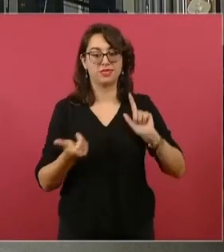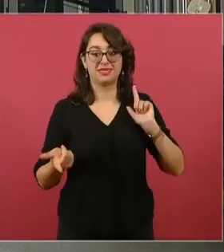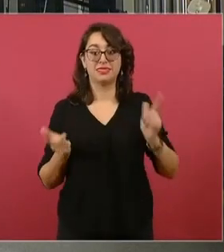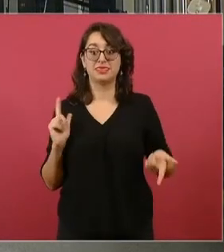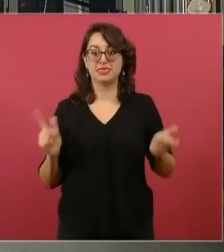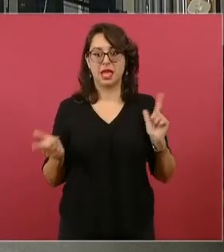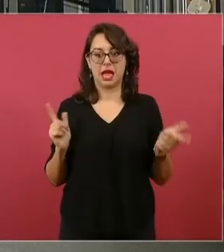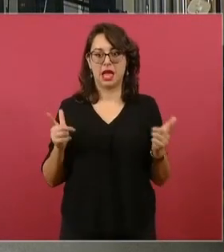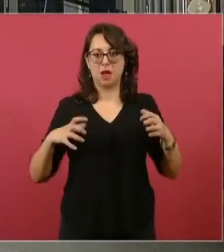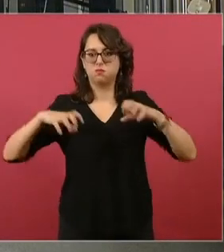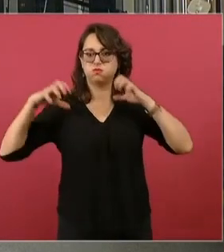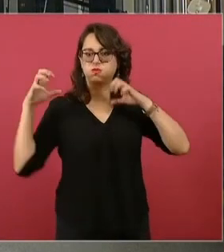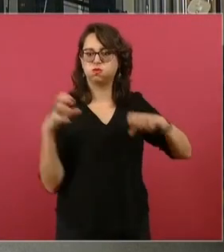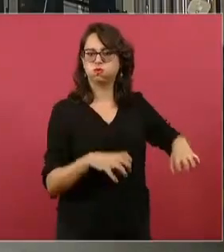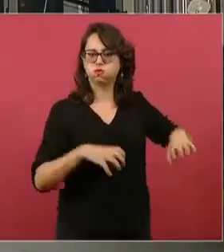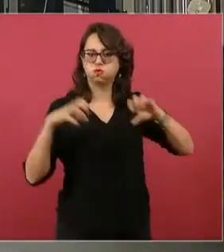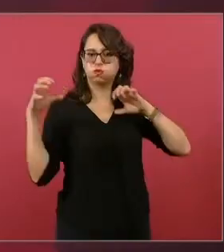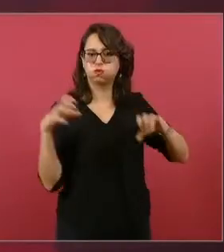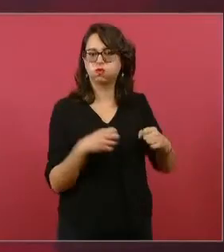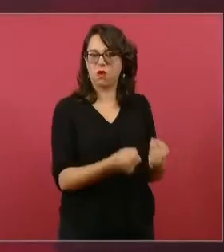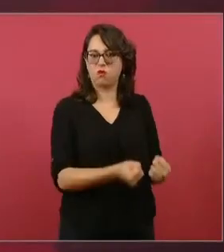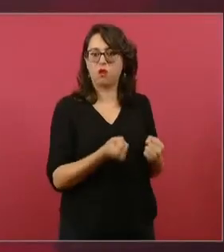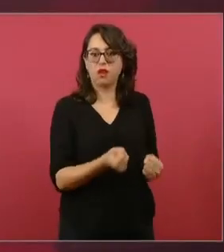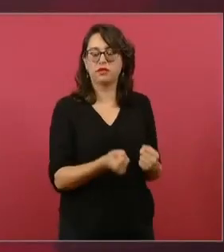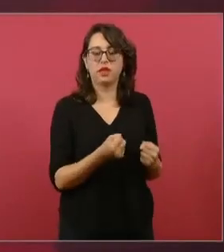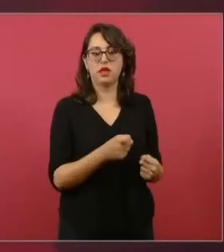no sé cuántos días.